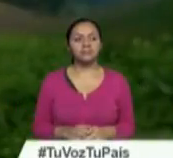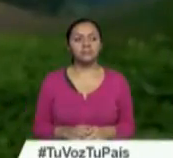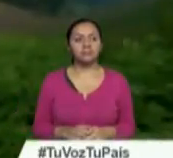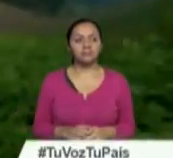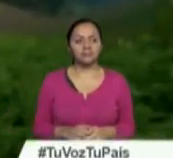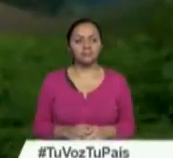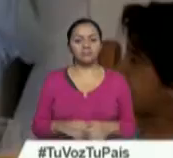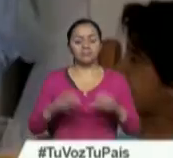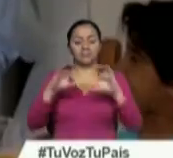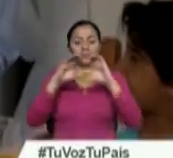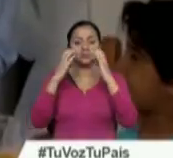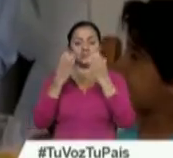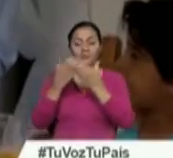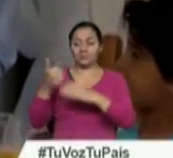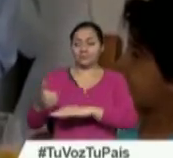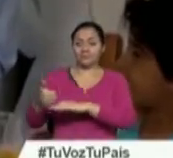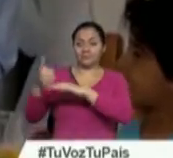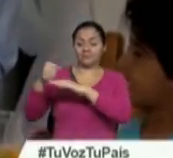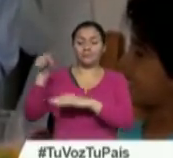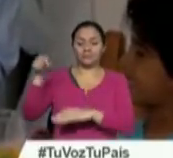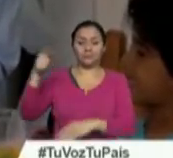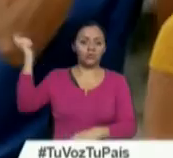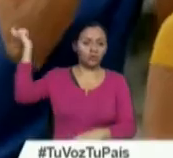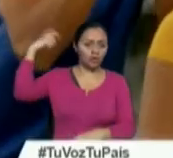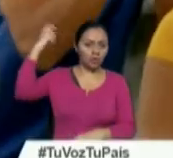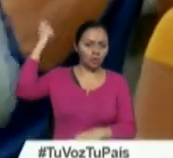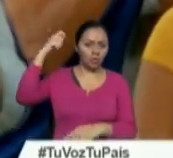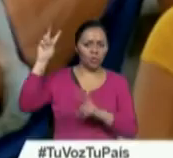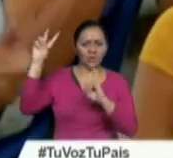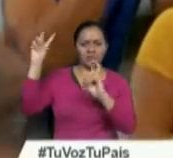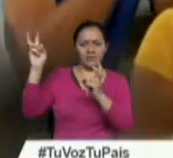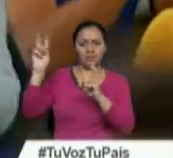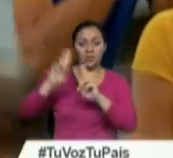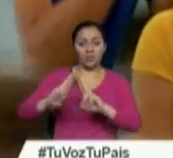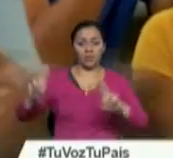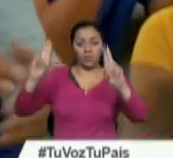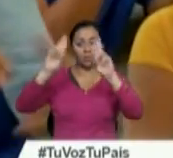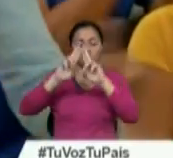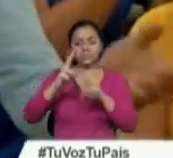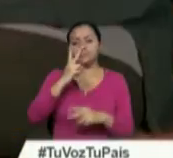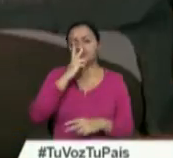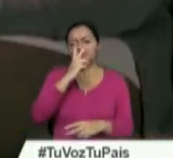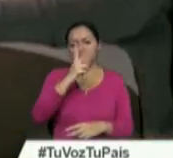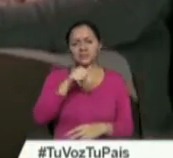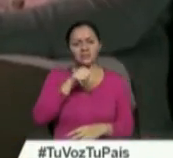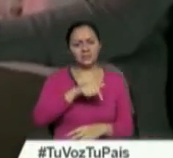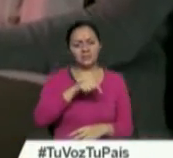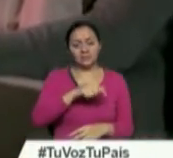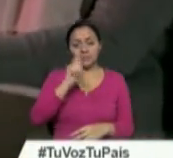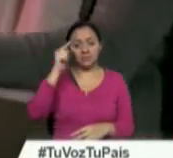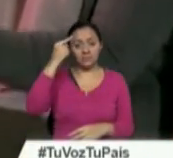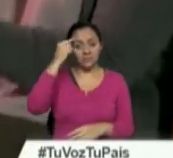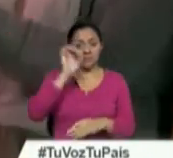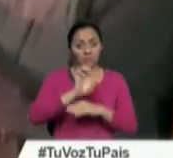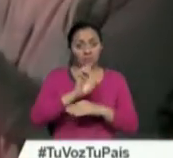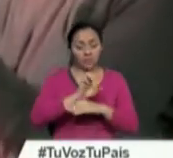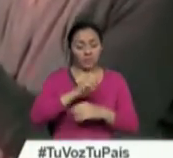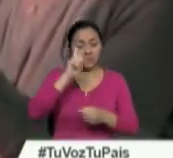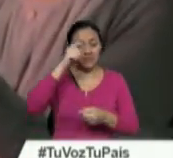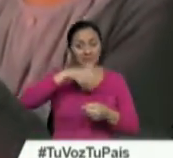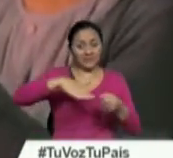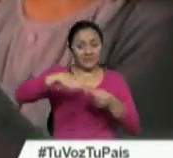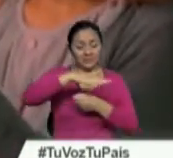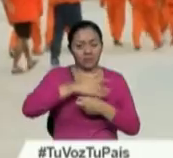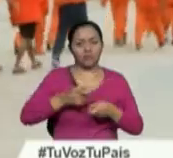Los comisionados del Comité contra la Tortura de la Organización de Naciones Unidas destacan el interés del Estado ecuatoriano de garantizar los